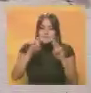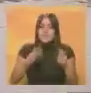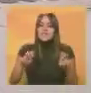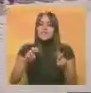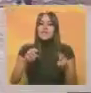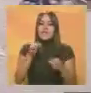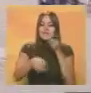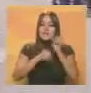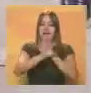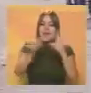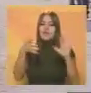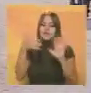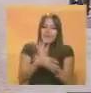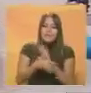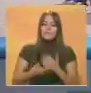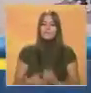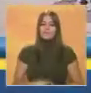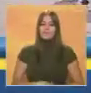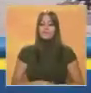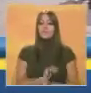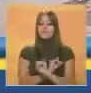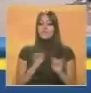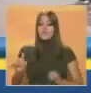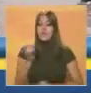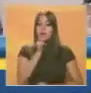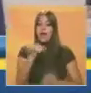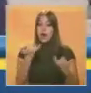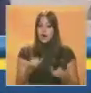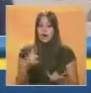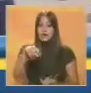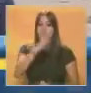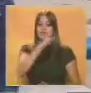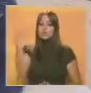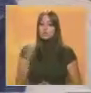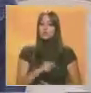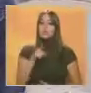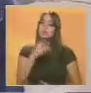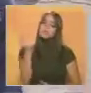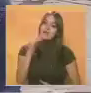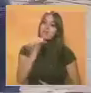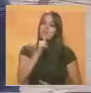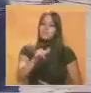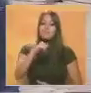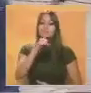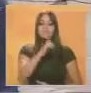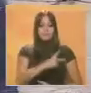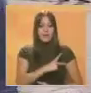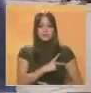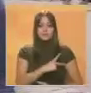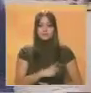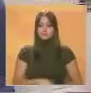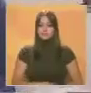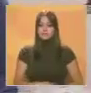investigaciones y esclarecer el caso. Es la información que podemos ofrecerles hasta ahora desde el estado Zulia. Ustedes continúen con más de la emisión meridiana de su noticiero Venevisión.